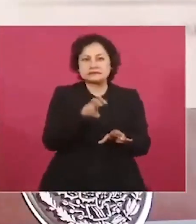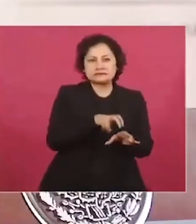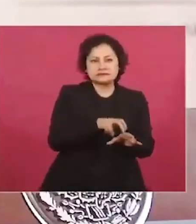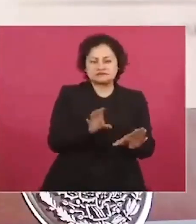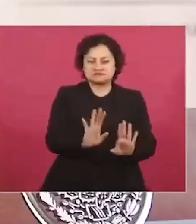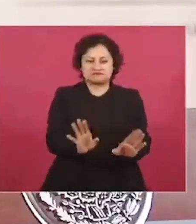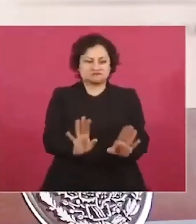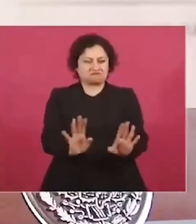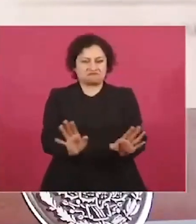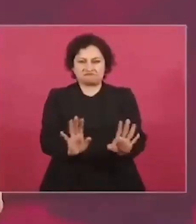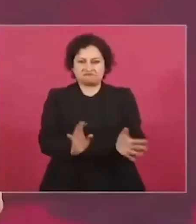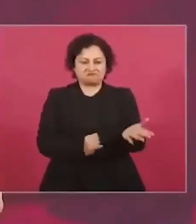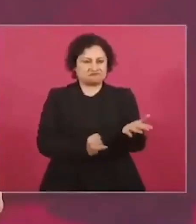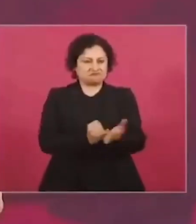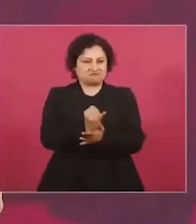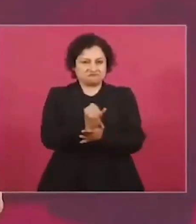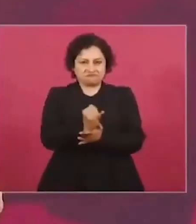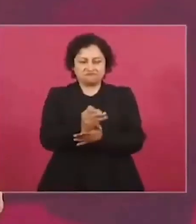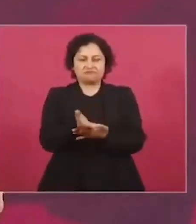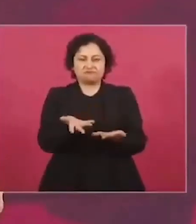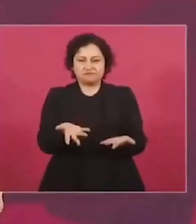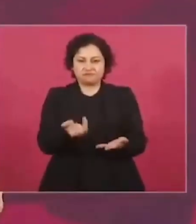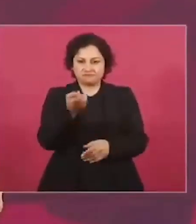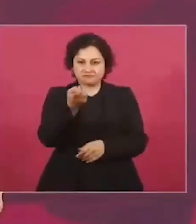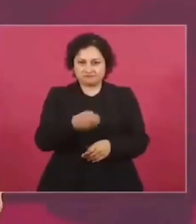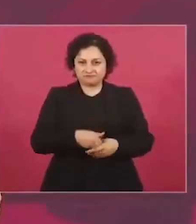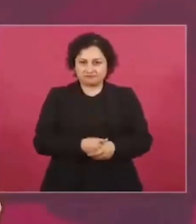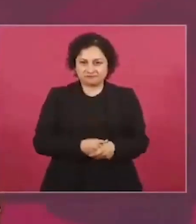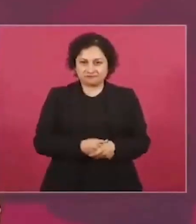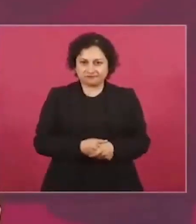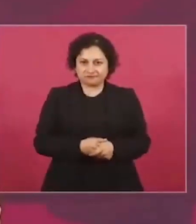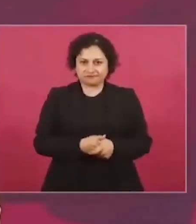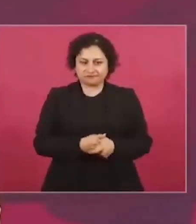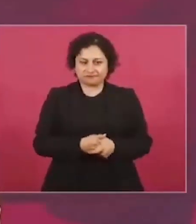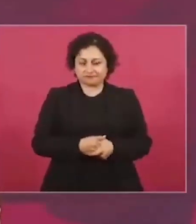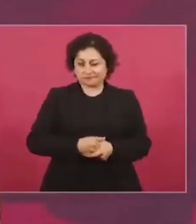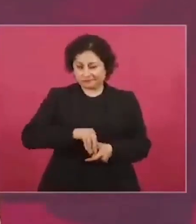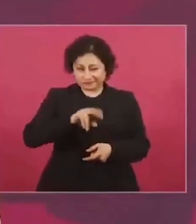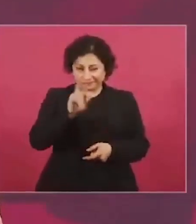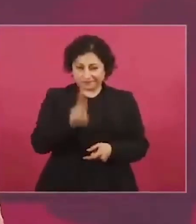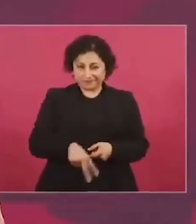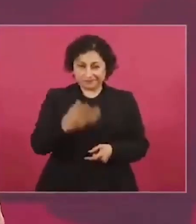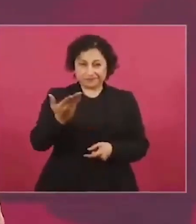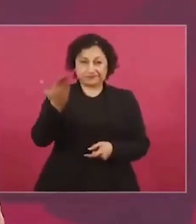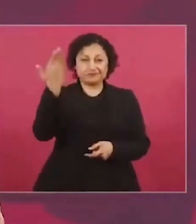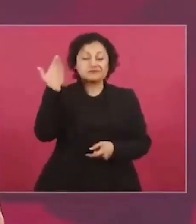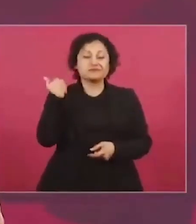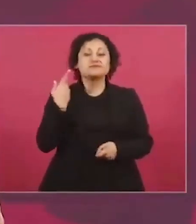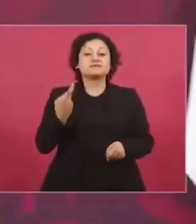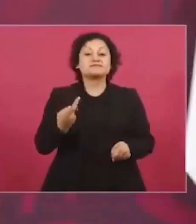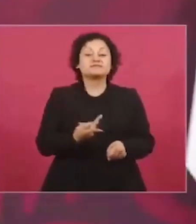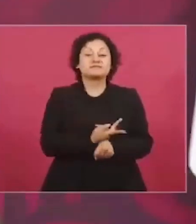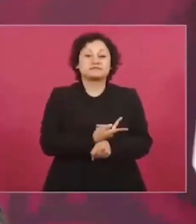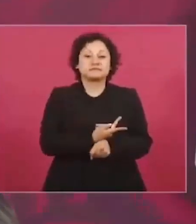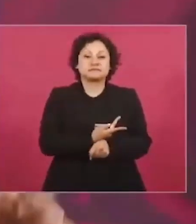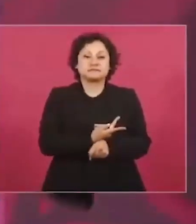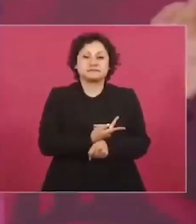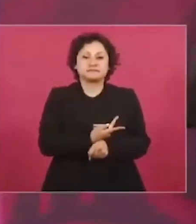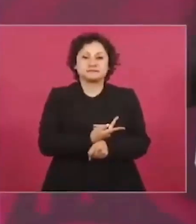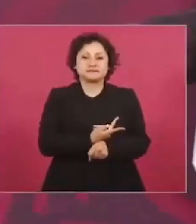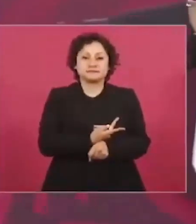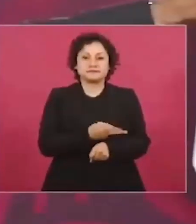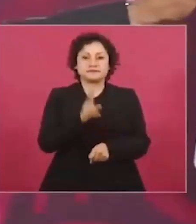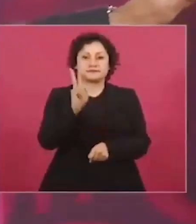los organismos autónomos para cubrir el tema de pensiones, punto uno. Punto dos, entonces tendrías que desaparecer al